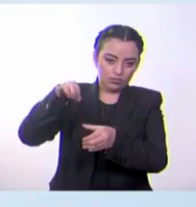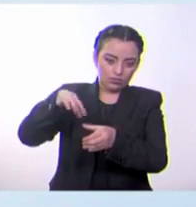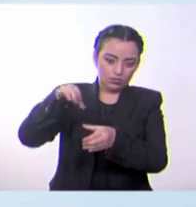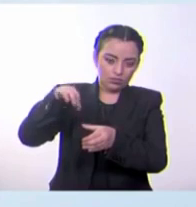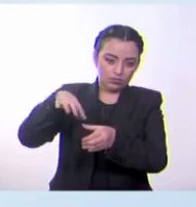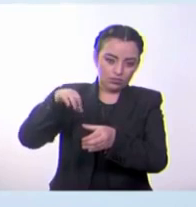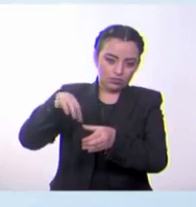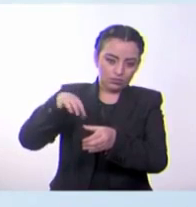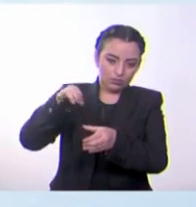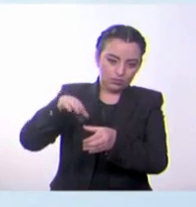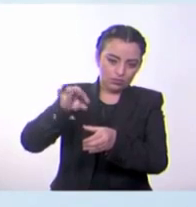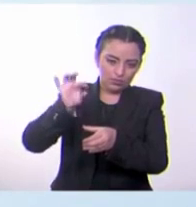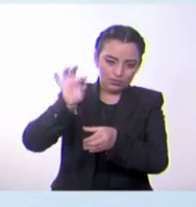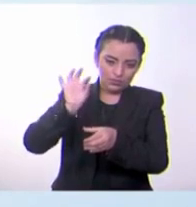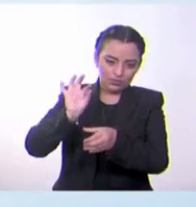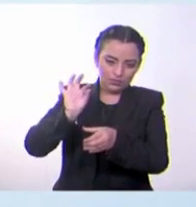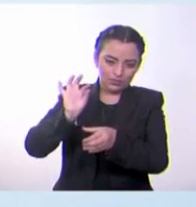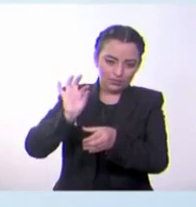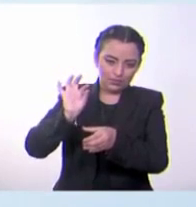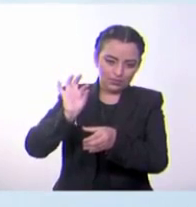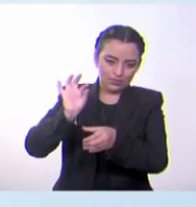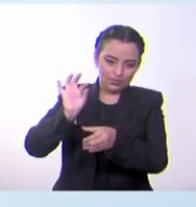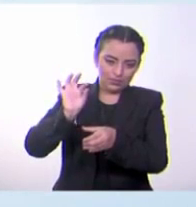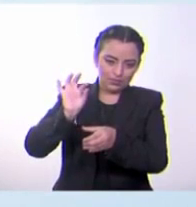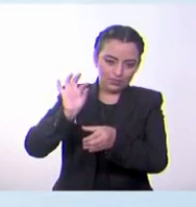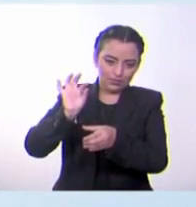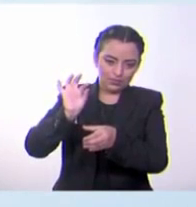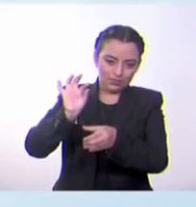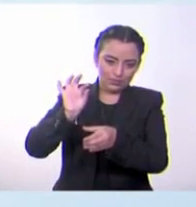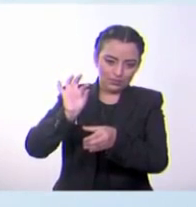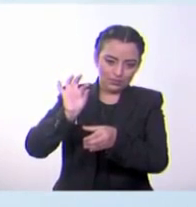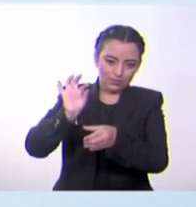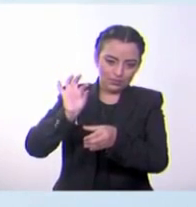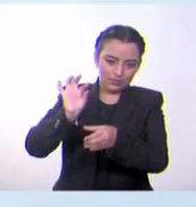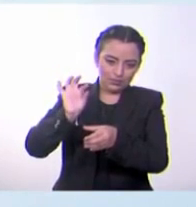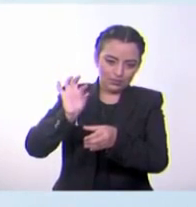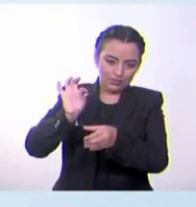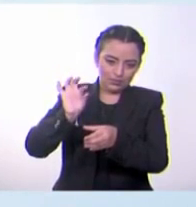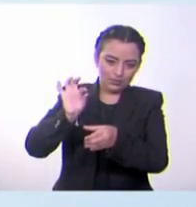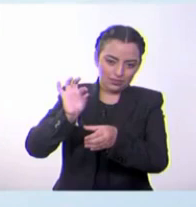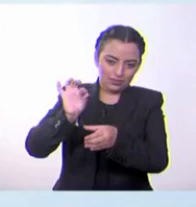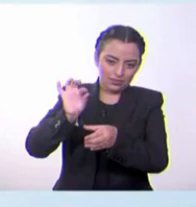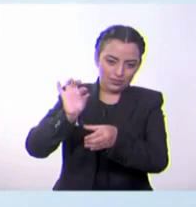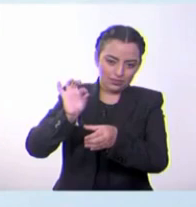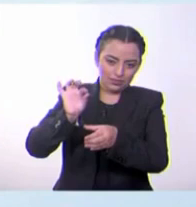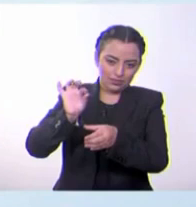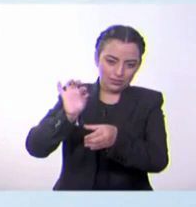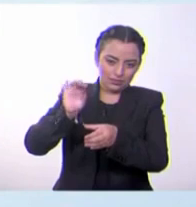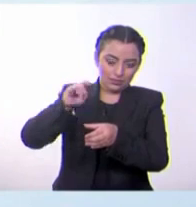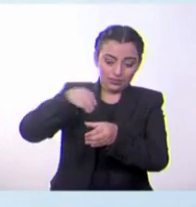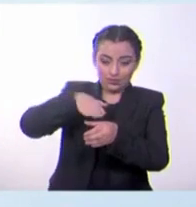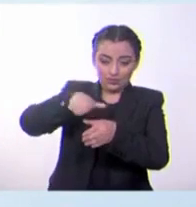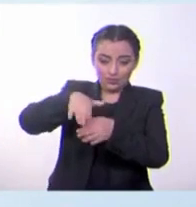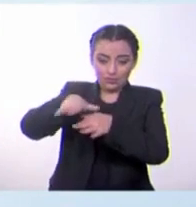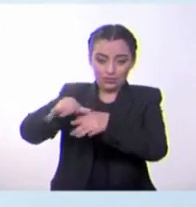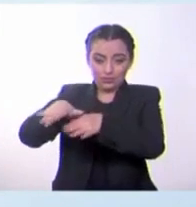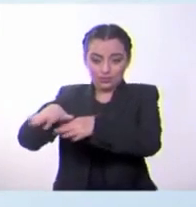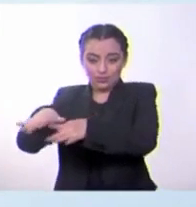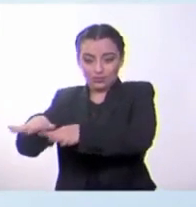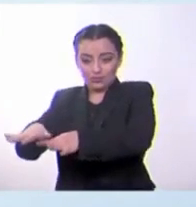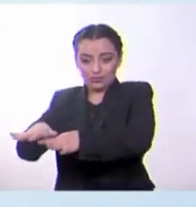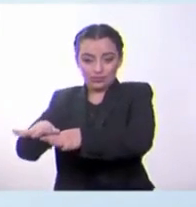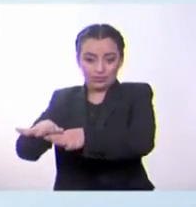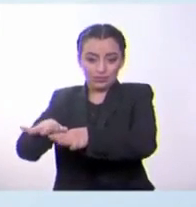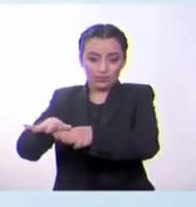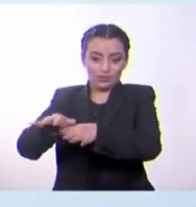nota cómo las partículas retienen el agua y también la capilaridad hace que el agua